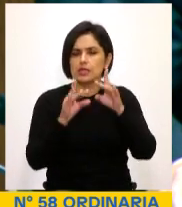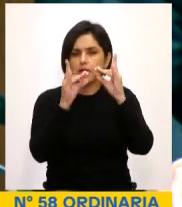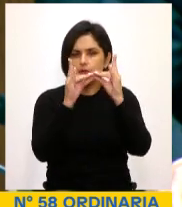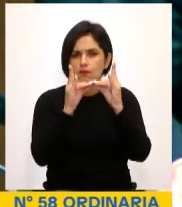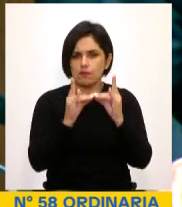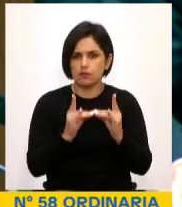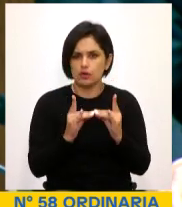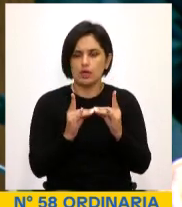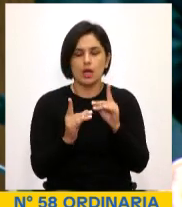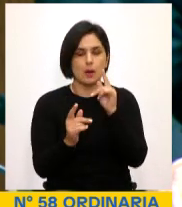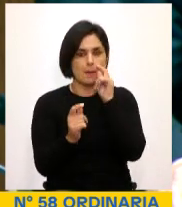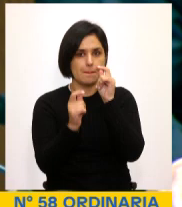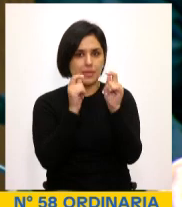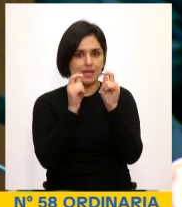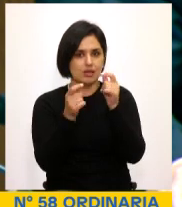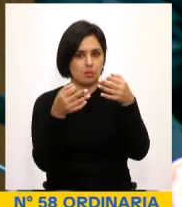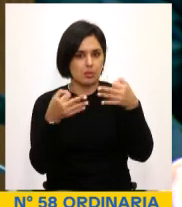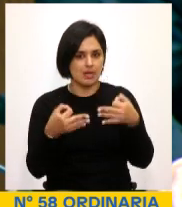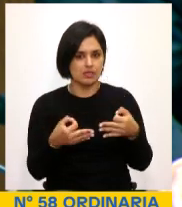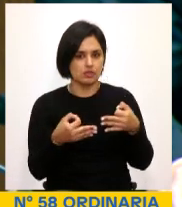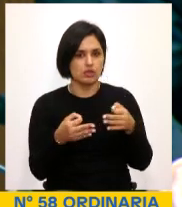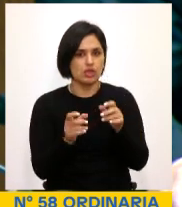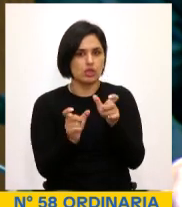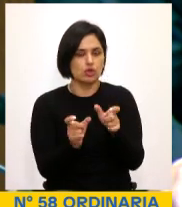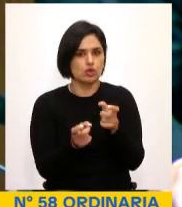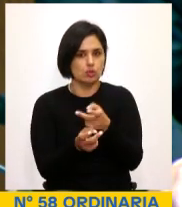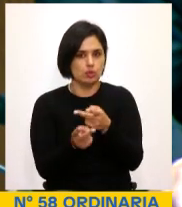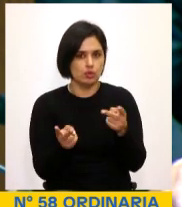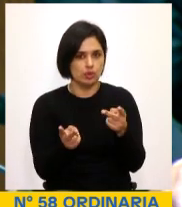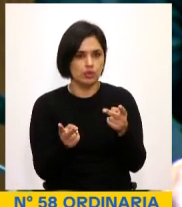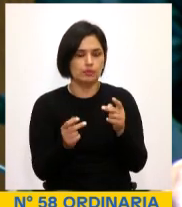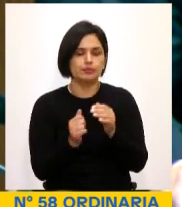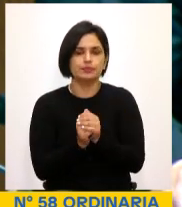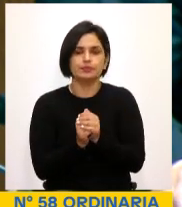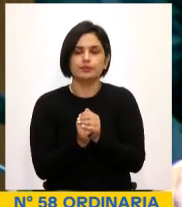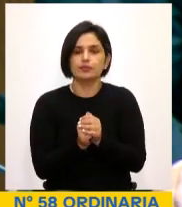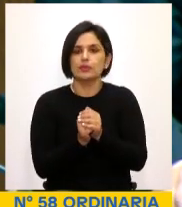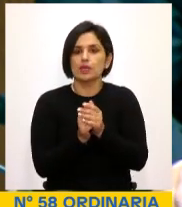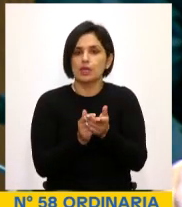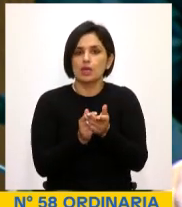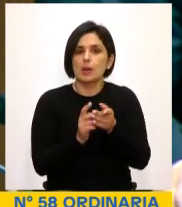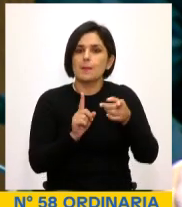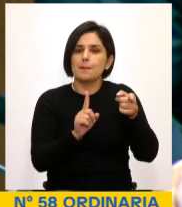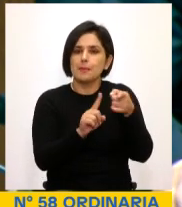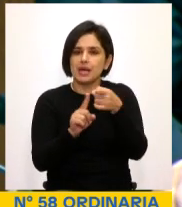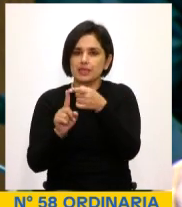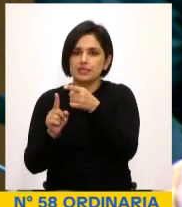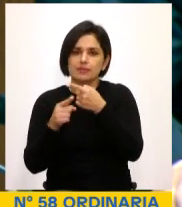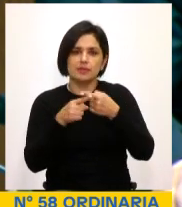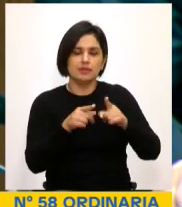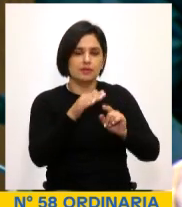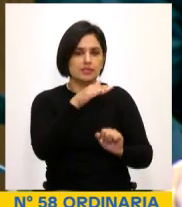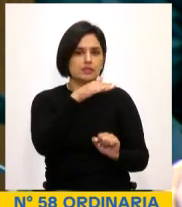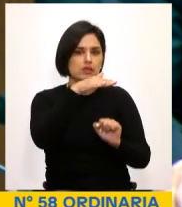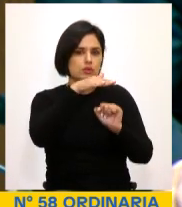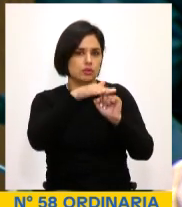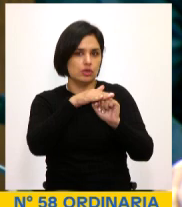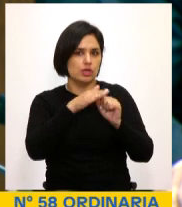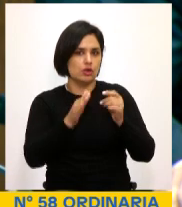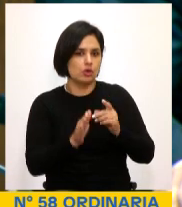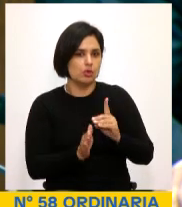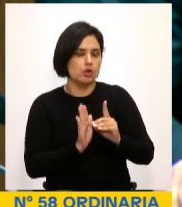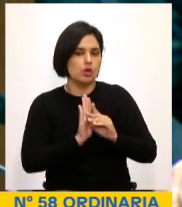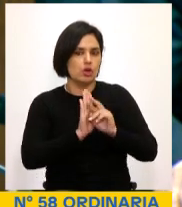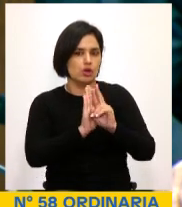considerados de alto riesgo para la seguridad y el orden público en esta misión intervienen diversas autoridades tales como los delegados